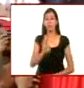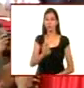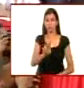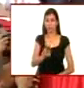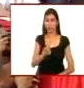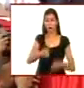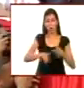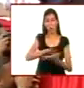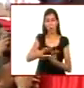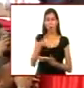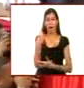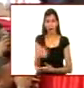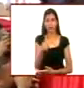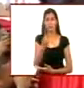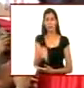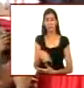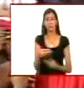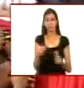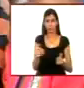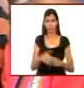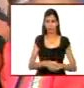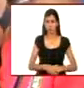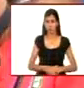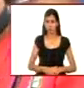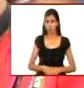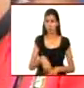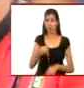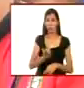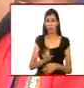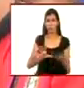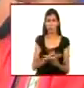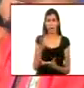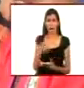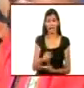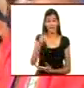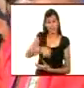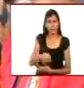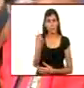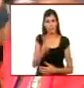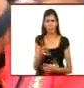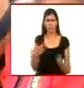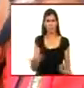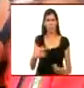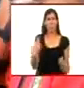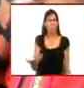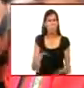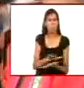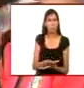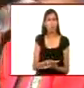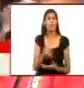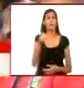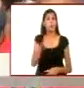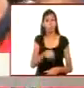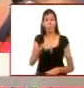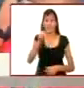algunos problemas que padecen y sus soluciones. La única crisis que atraviesa este país es la crisis que atraviesa la Universidad